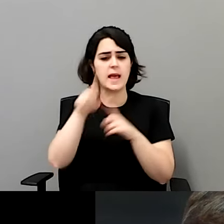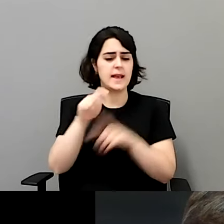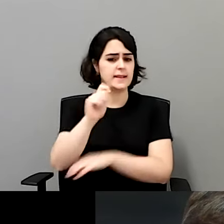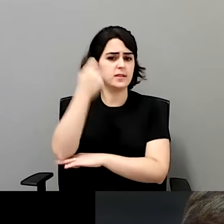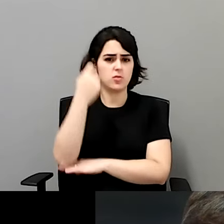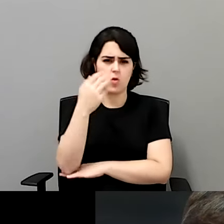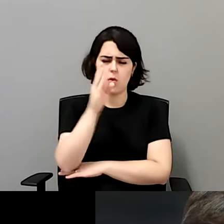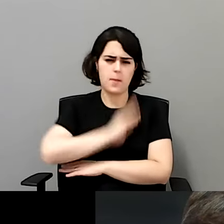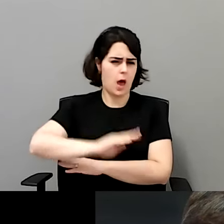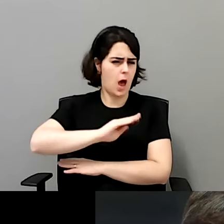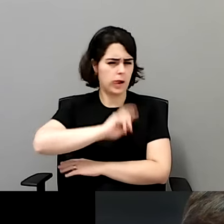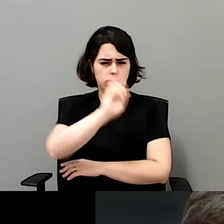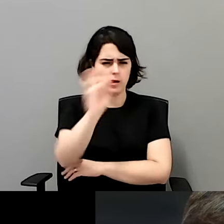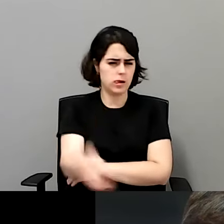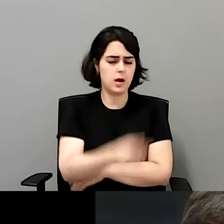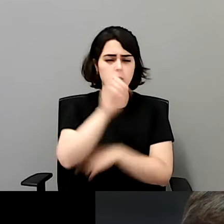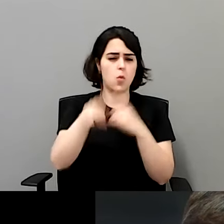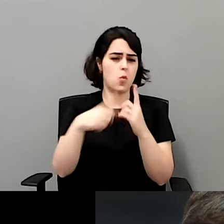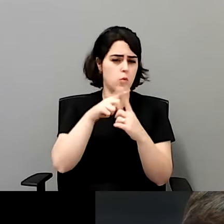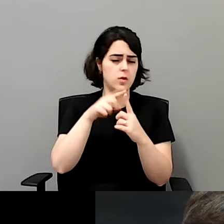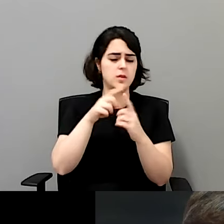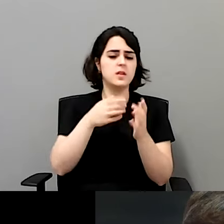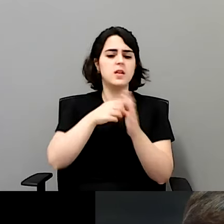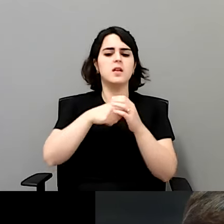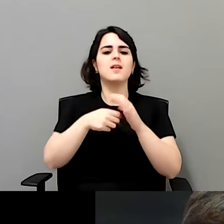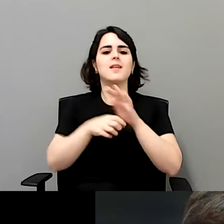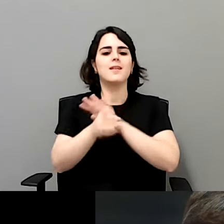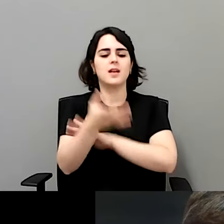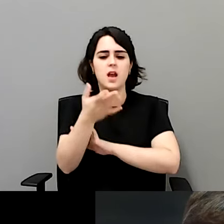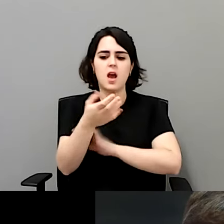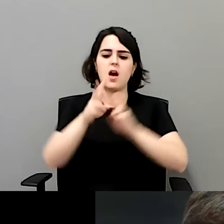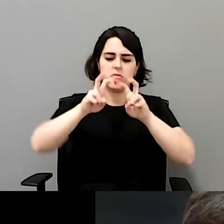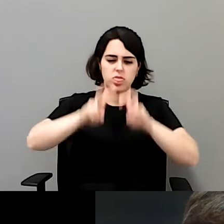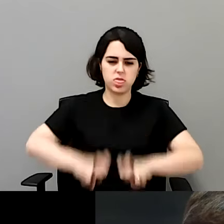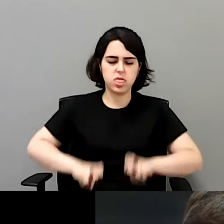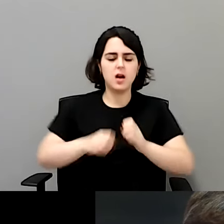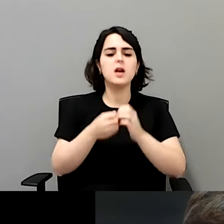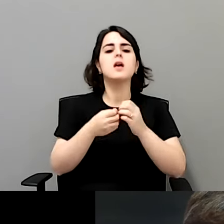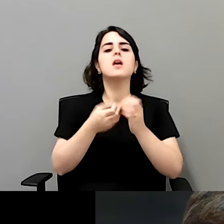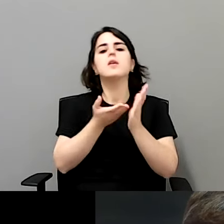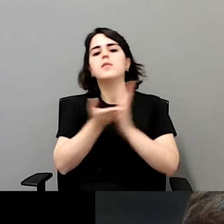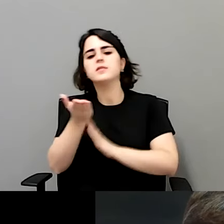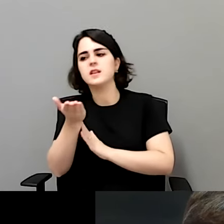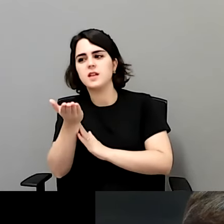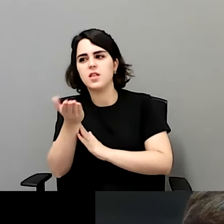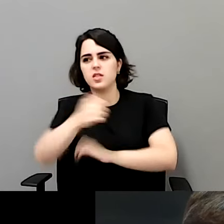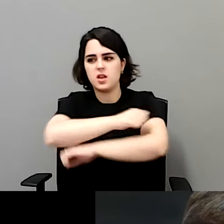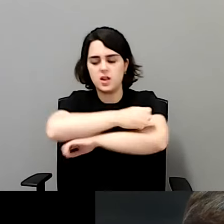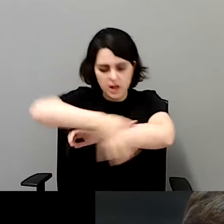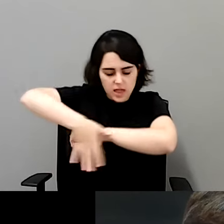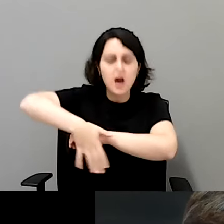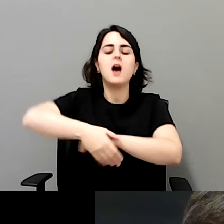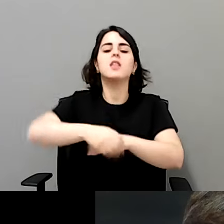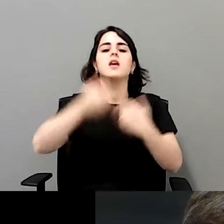tiene muchos, ha sido desarrollar y publicar la investigación Interseccionalidad, Género y Discapacidad